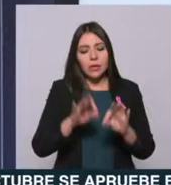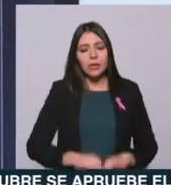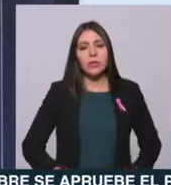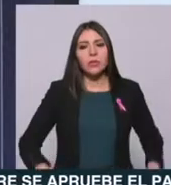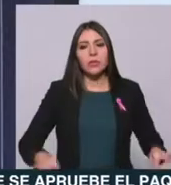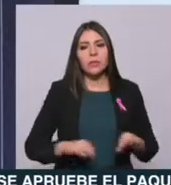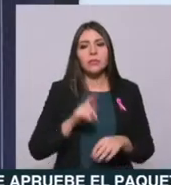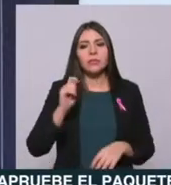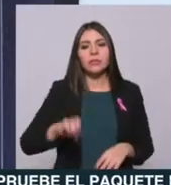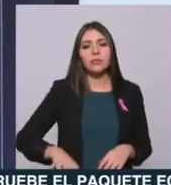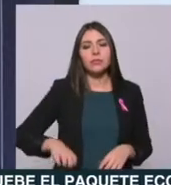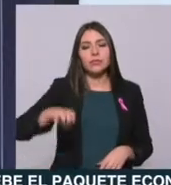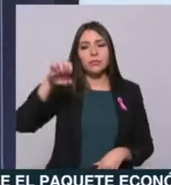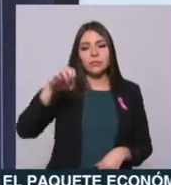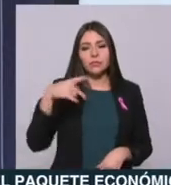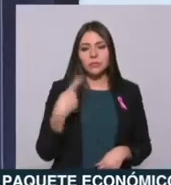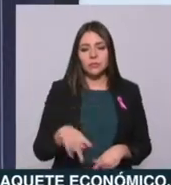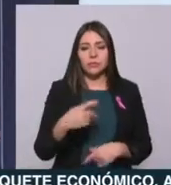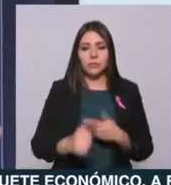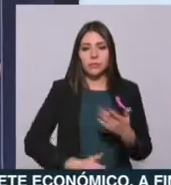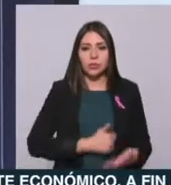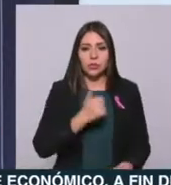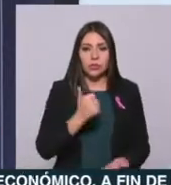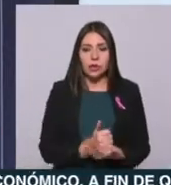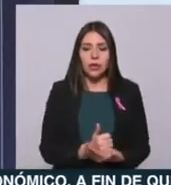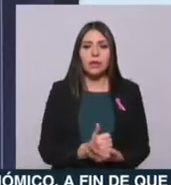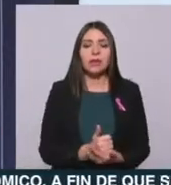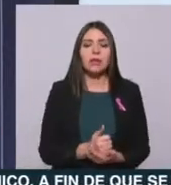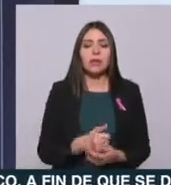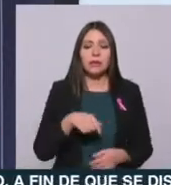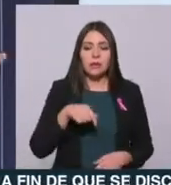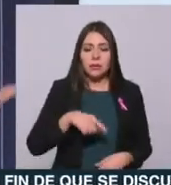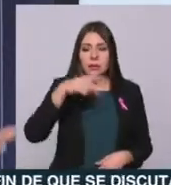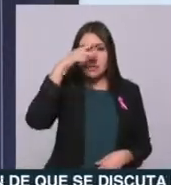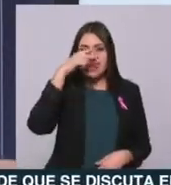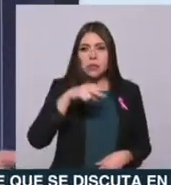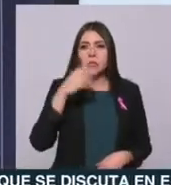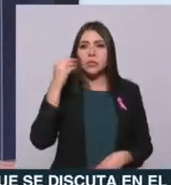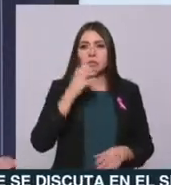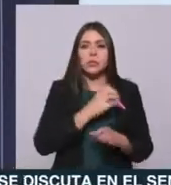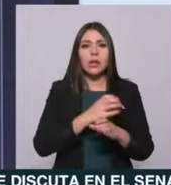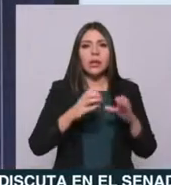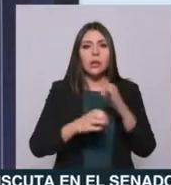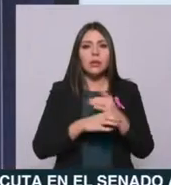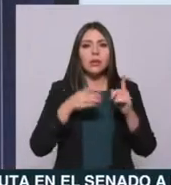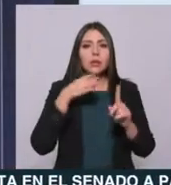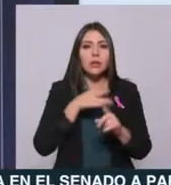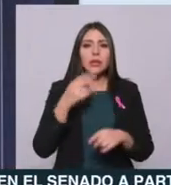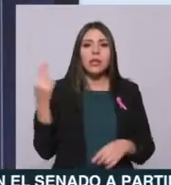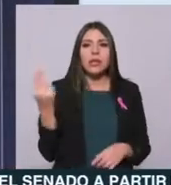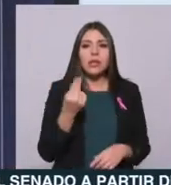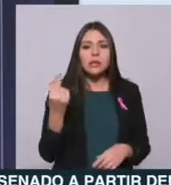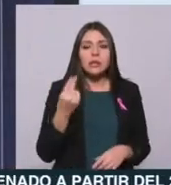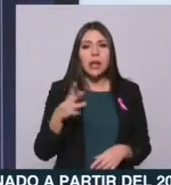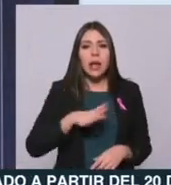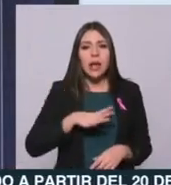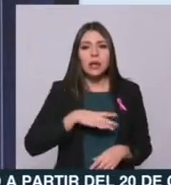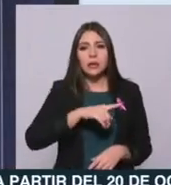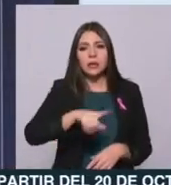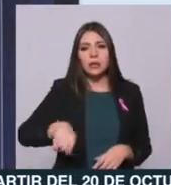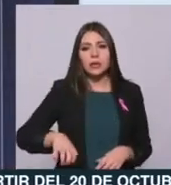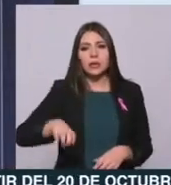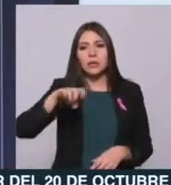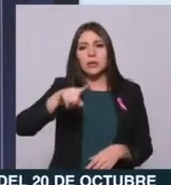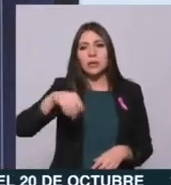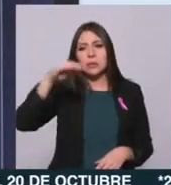son los adultos mayores en nuestra ciudad, en nuestro país, los retos que enfrentan, las necesidades que se tienen en este sector, porque pues prácticamente